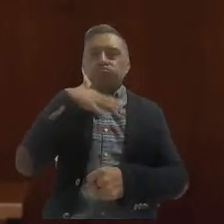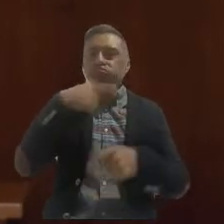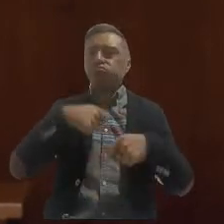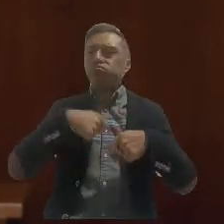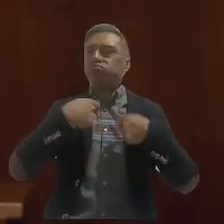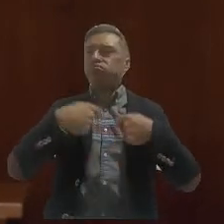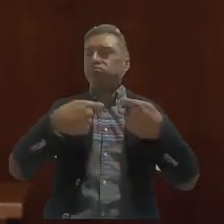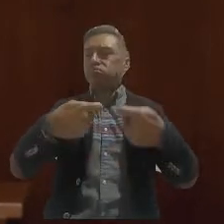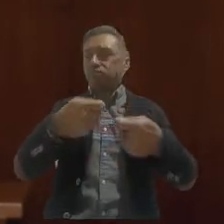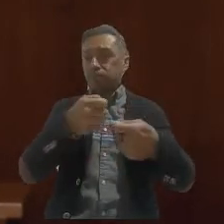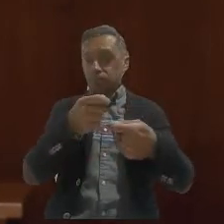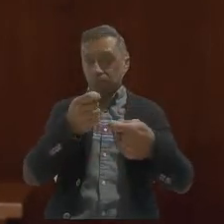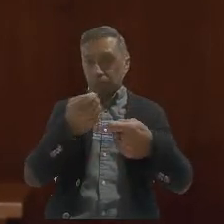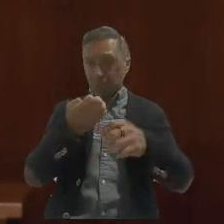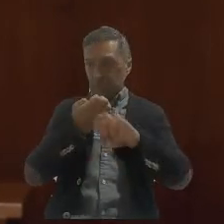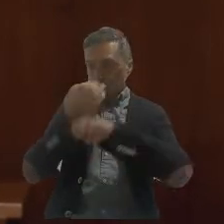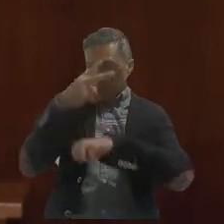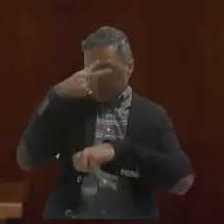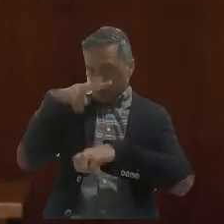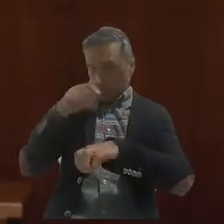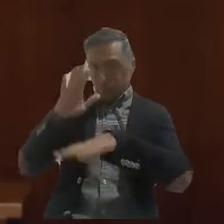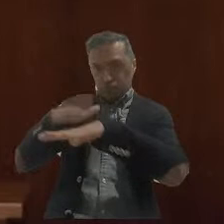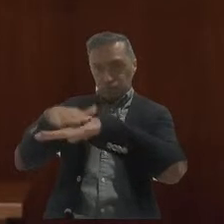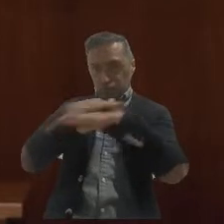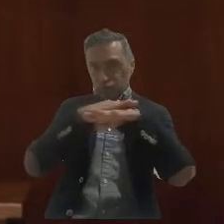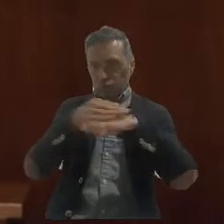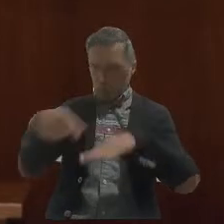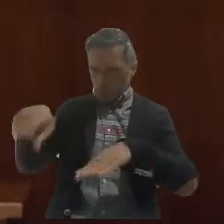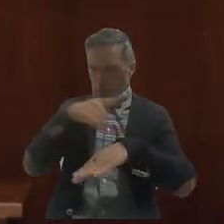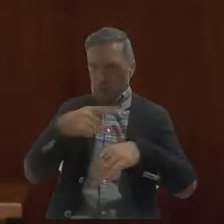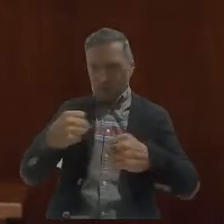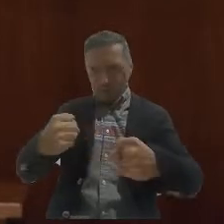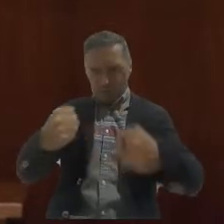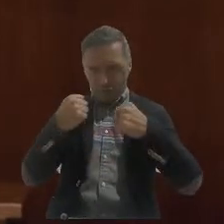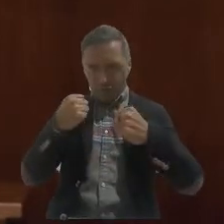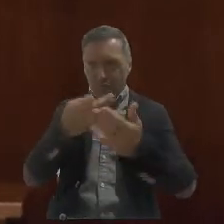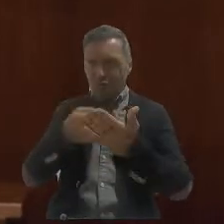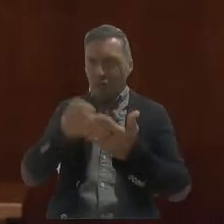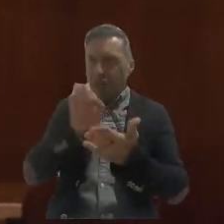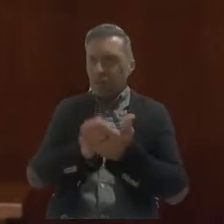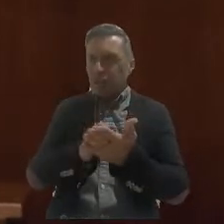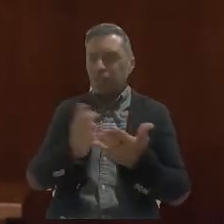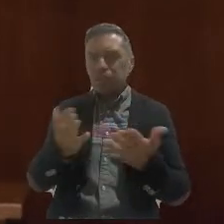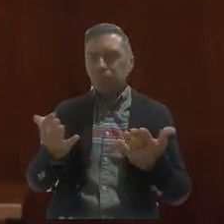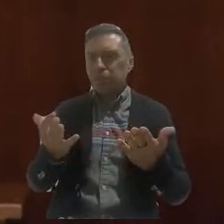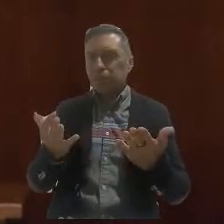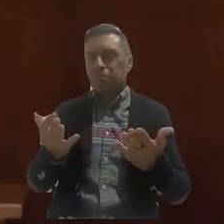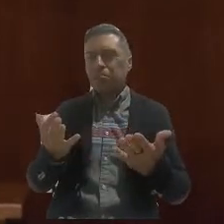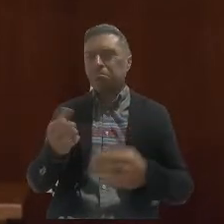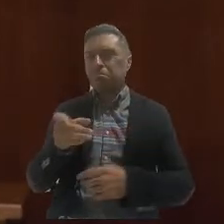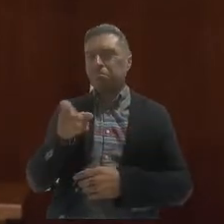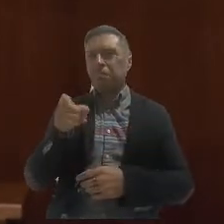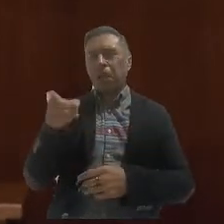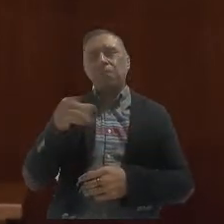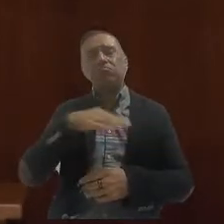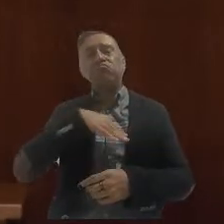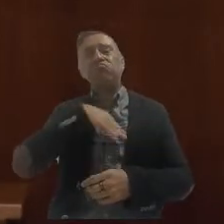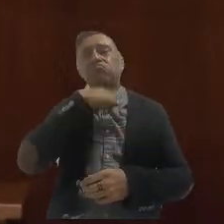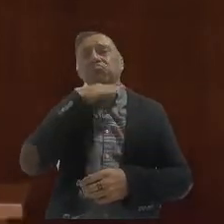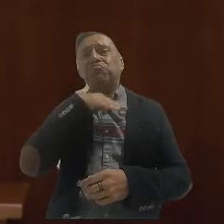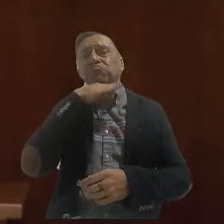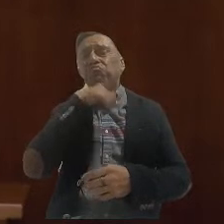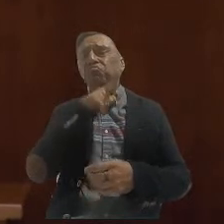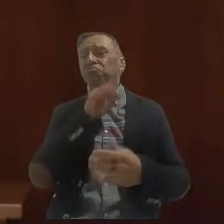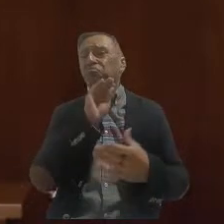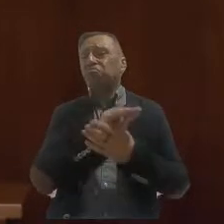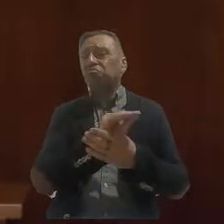sean valientes de quien ha sido indolente, porque no se entiende